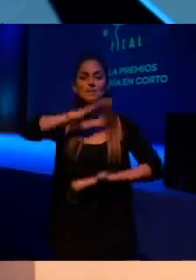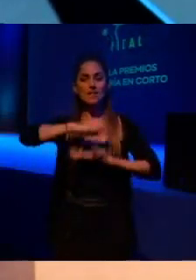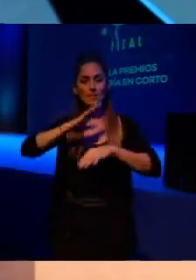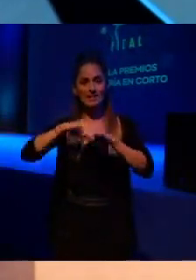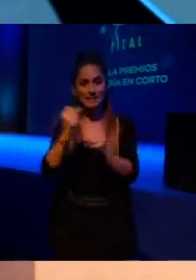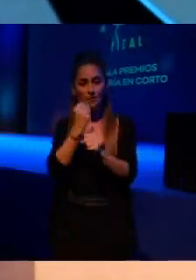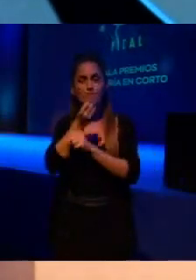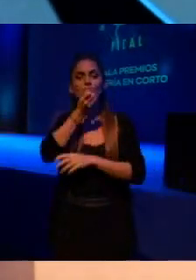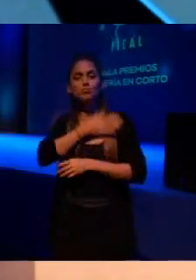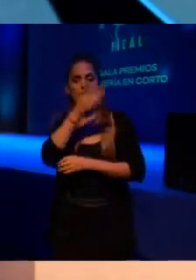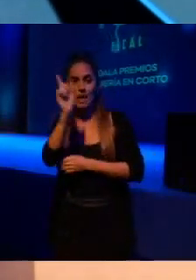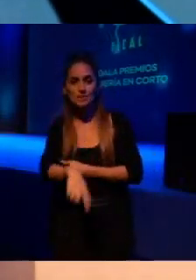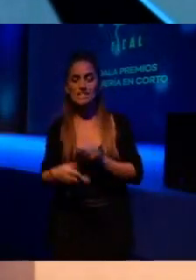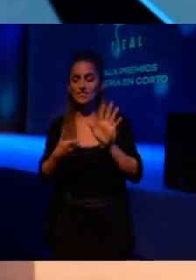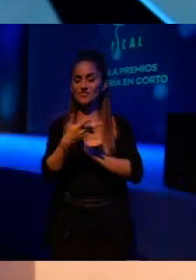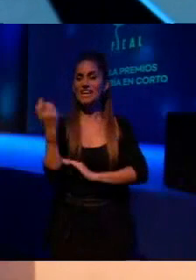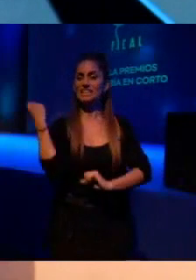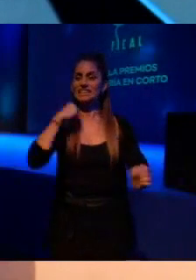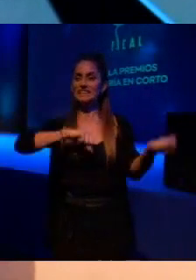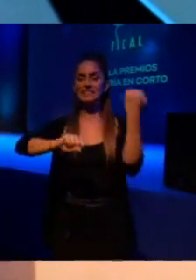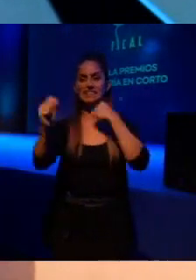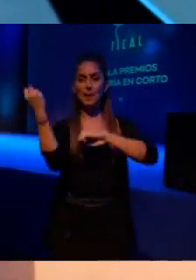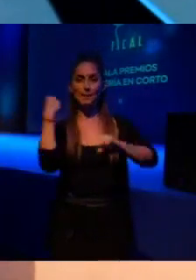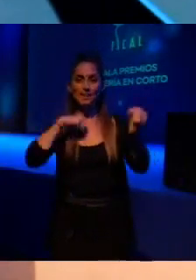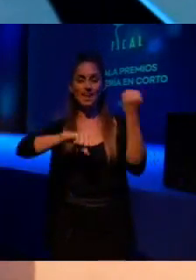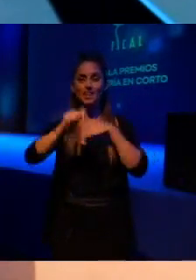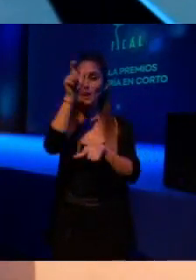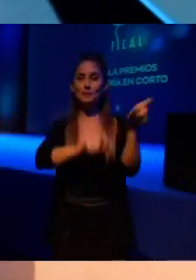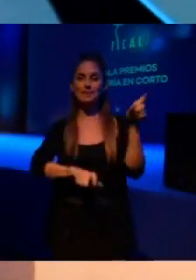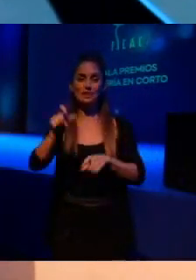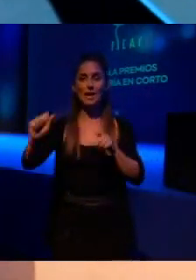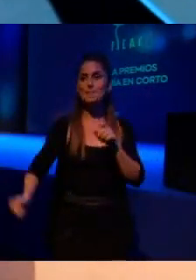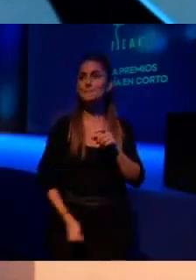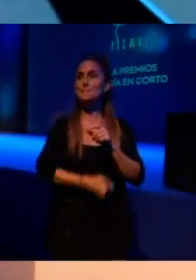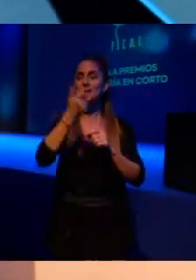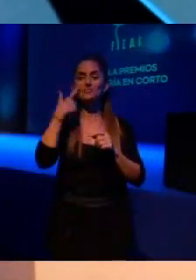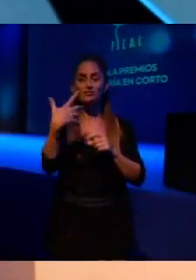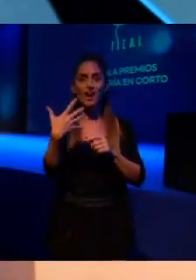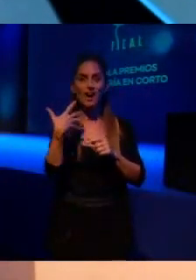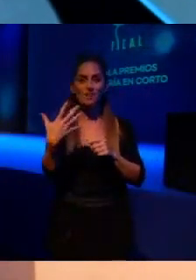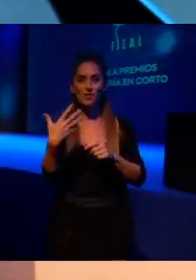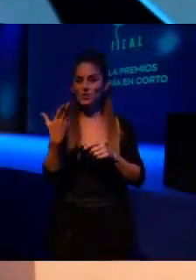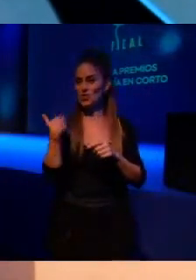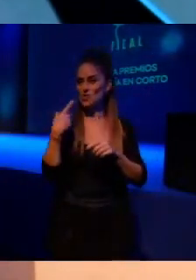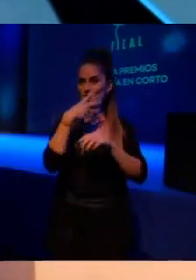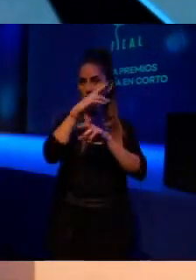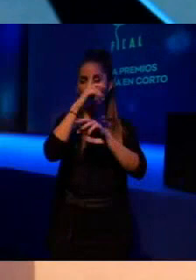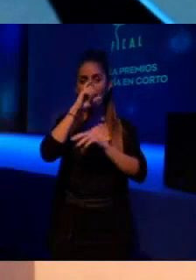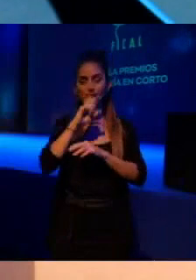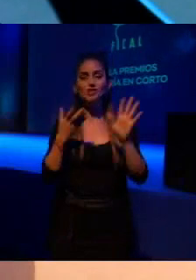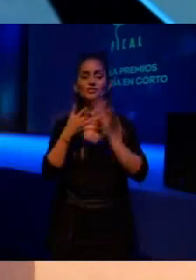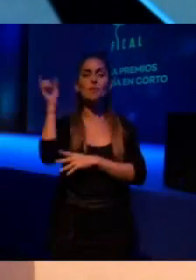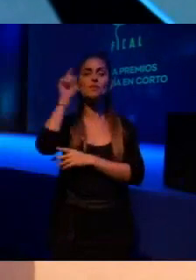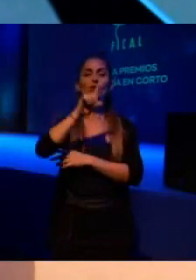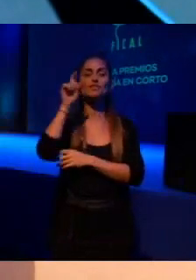y por haber interpretado a uno de los personajes más memorables de la televisión de los últimos años, el frío, calculador y carismático profesor